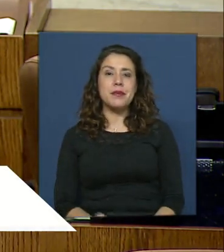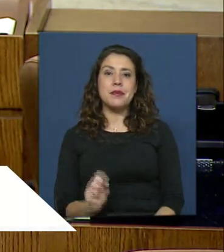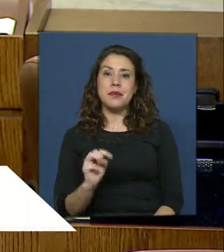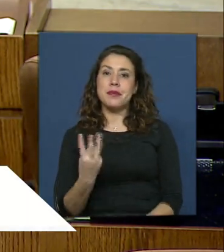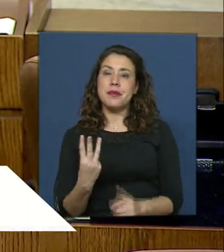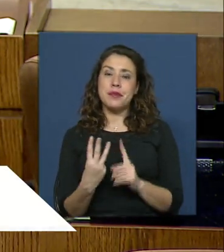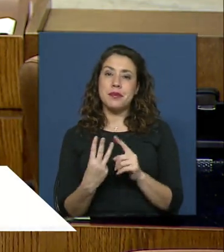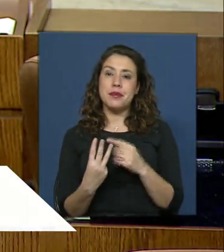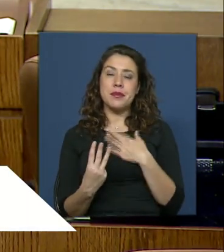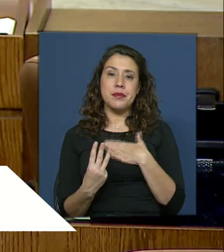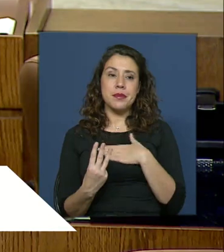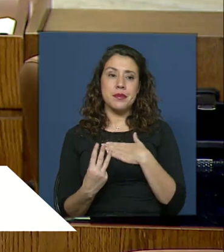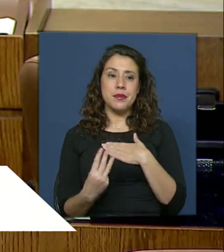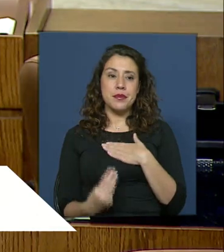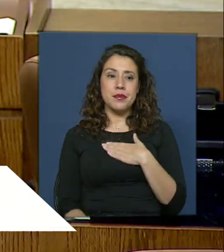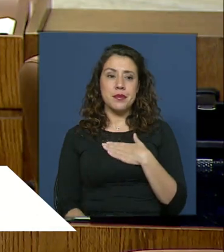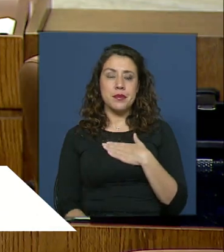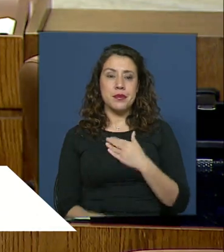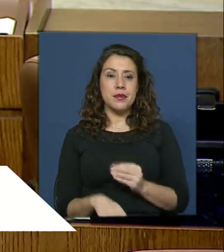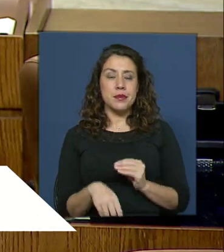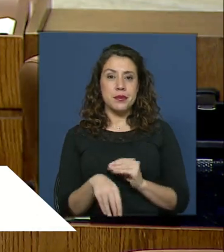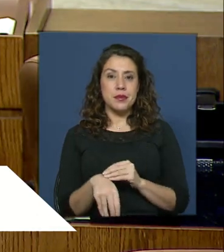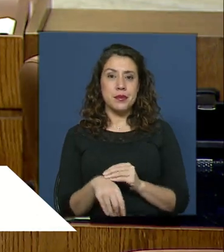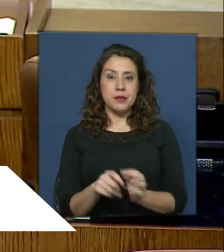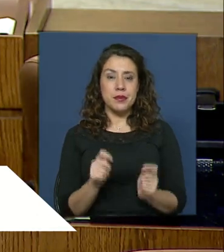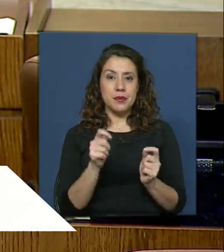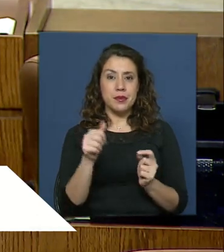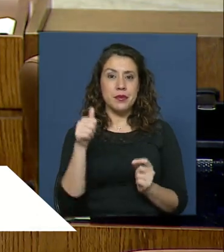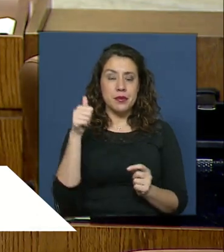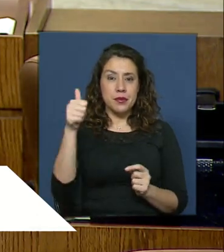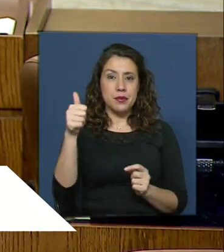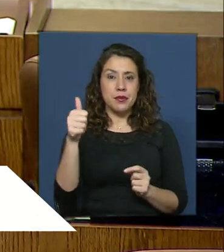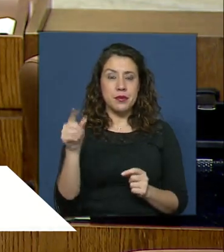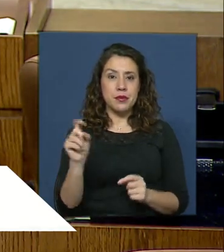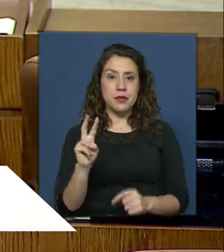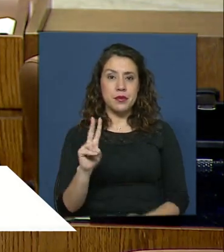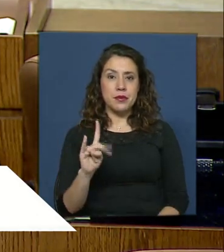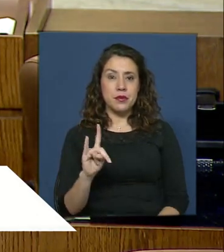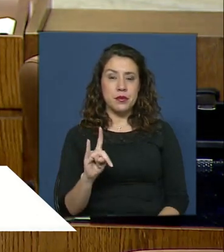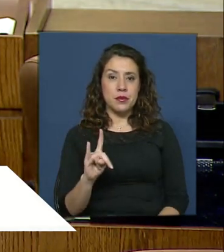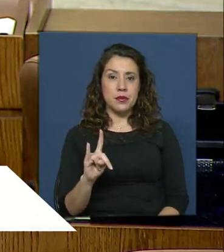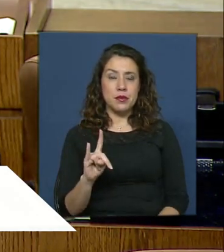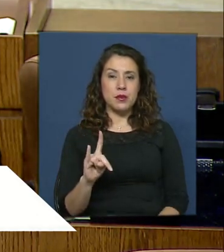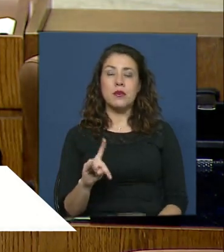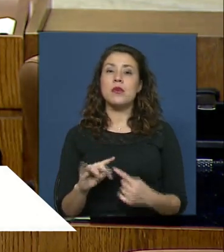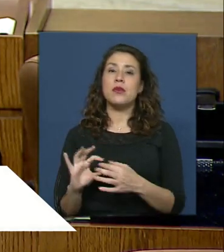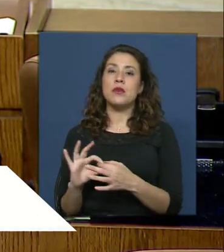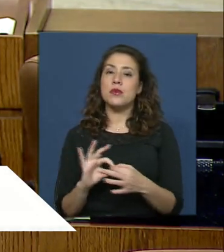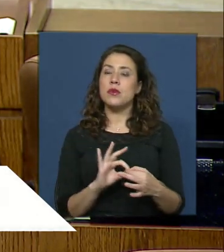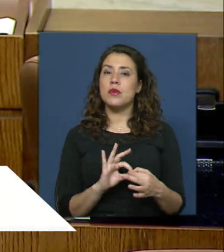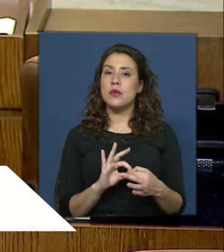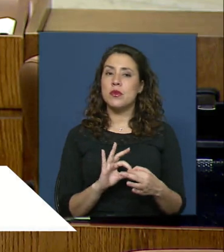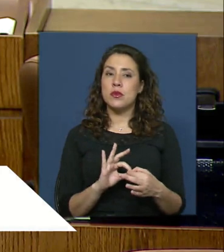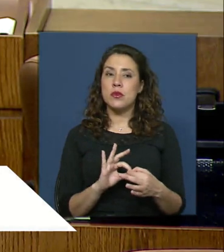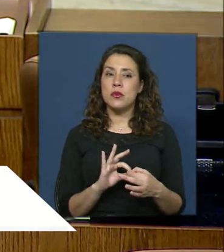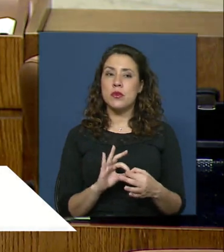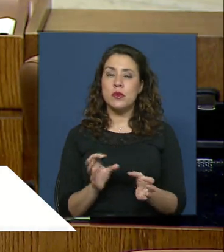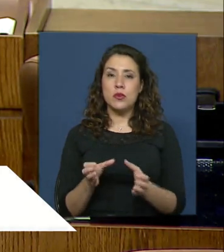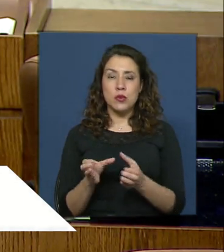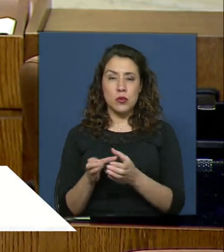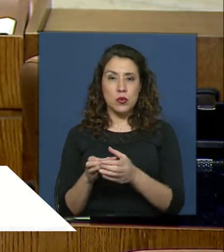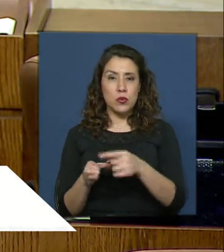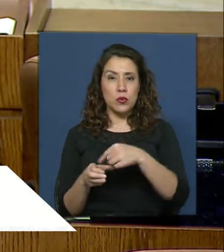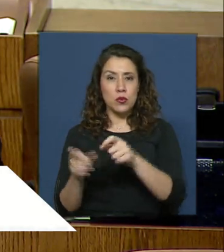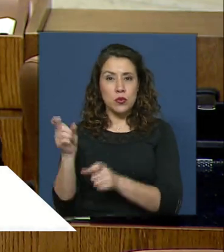instancia, presidente, me gustaría oficiar al director regional del Serviu, producto de que un grupo de